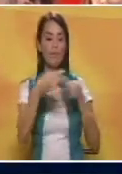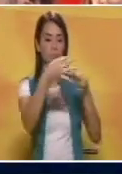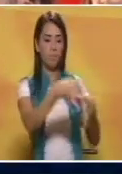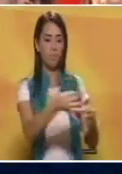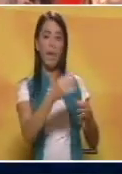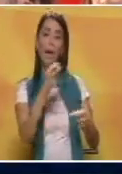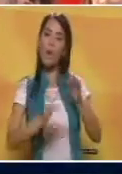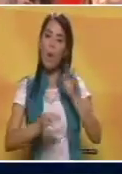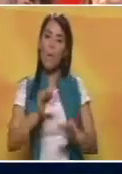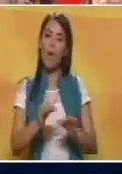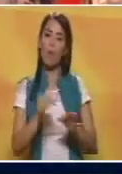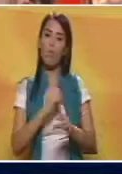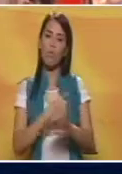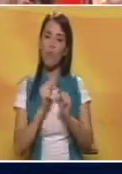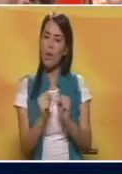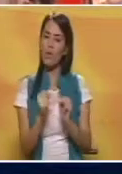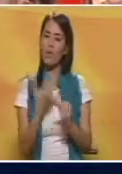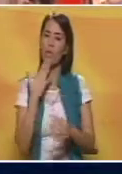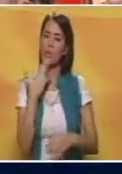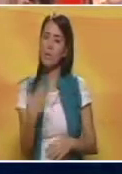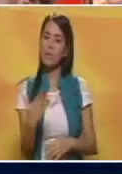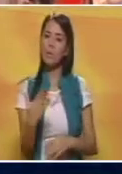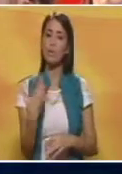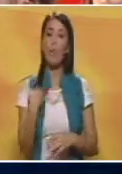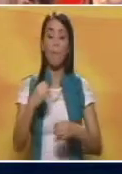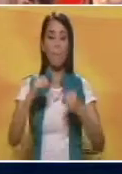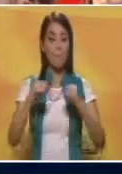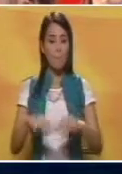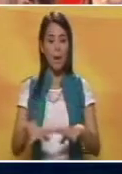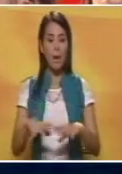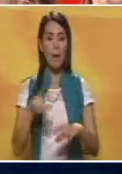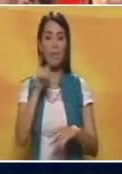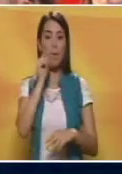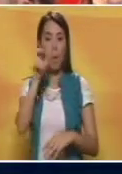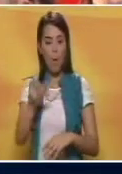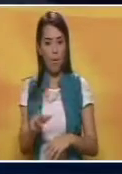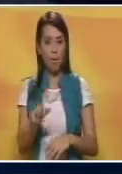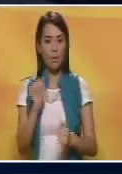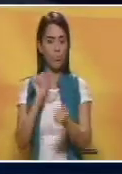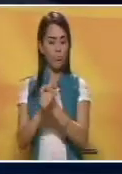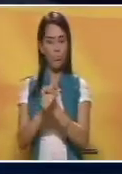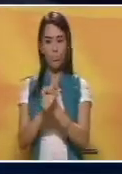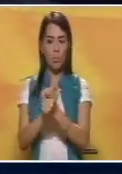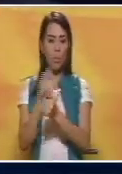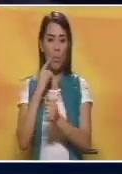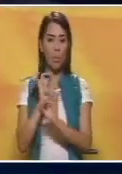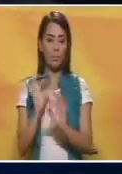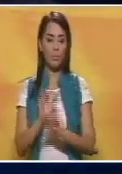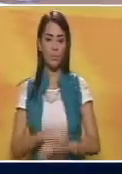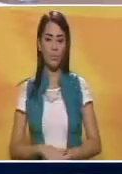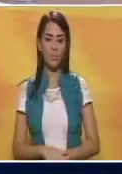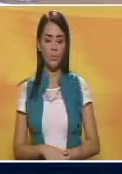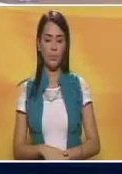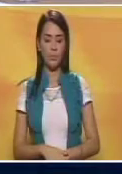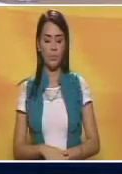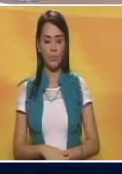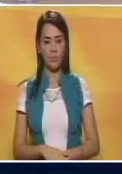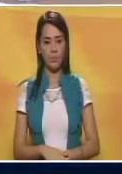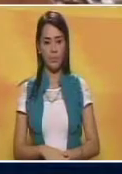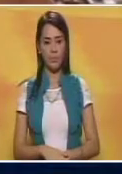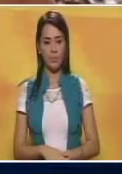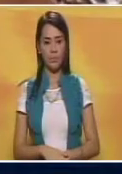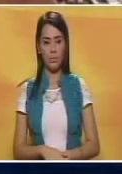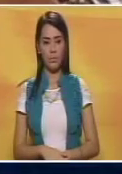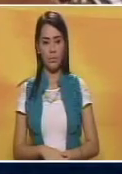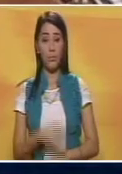refuerzan la solicitud inicial para que se suspenda la condena contra lula y se emita un mandato de soltour en el caso de que